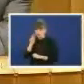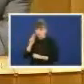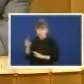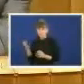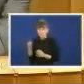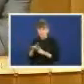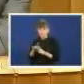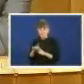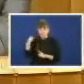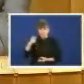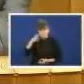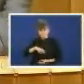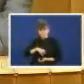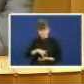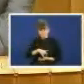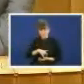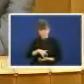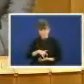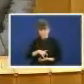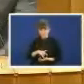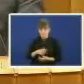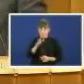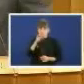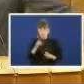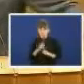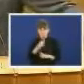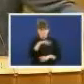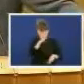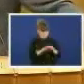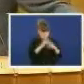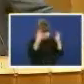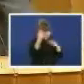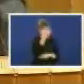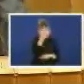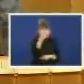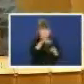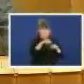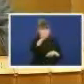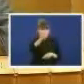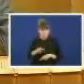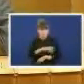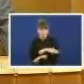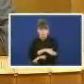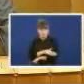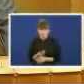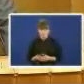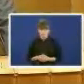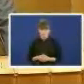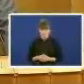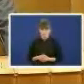posición máis débil e sometida ao albur o capricho ou a vontade do goberno que toque eu